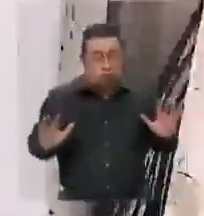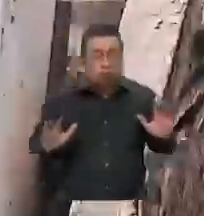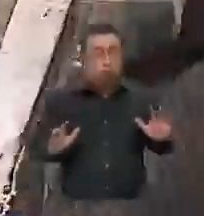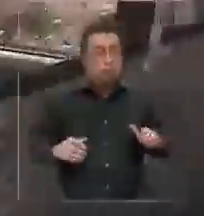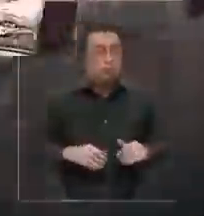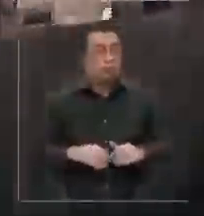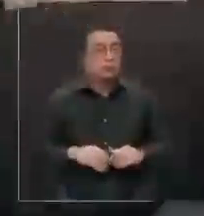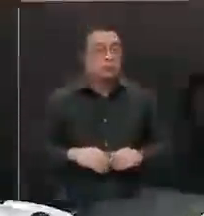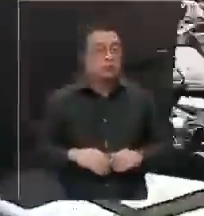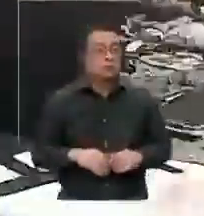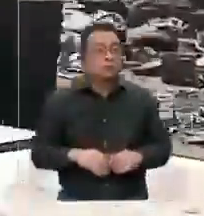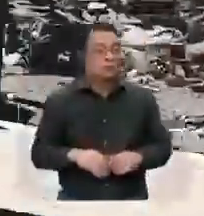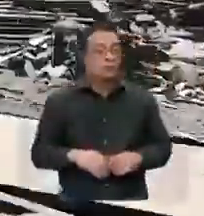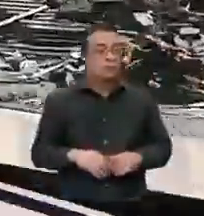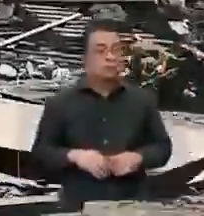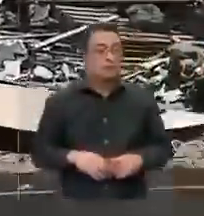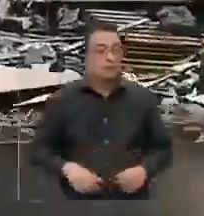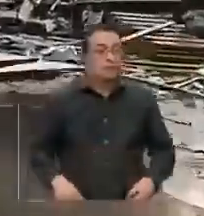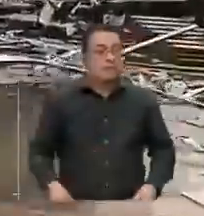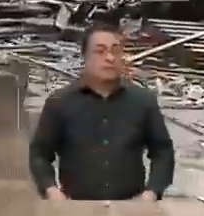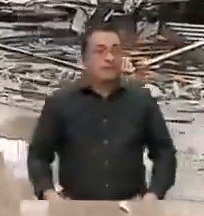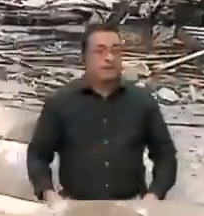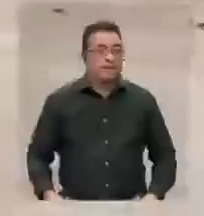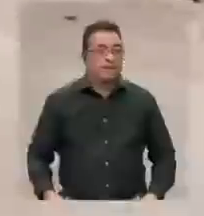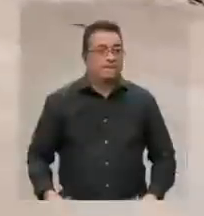empresas, todo.